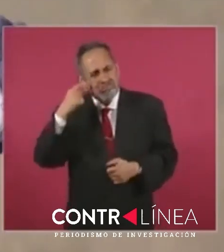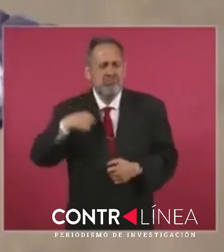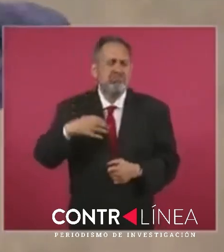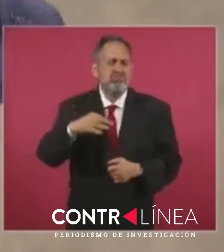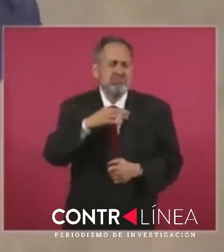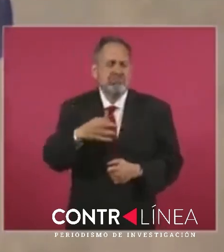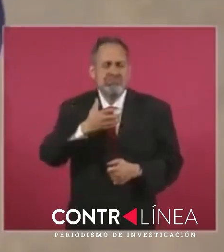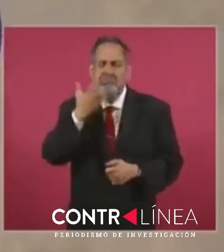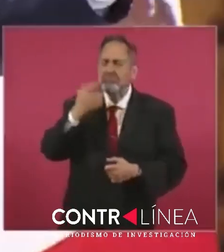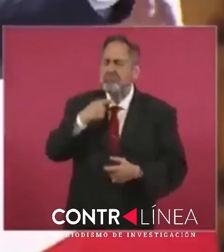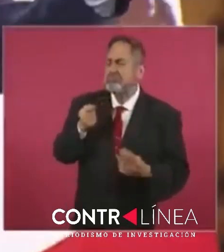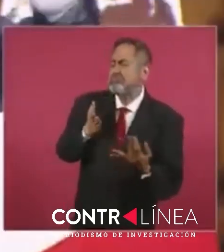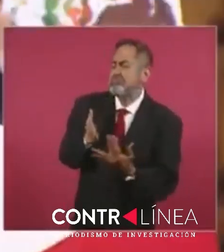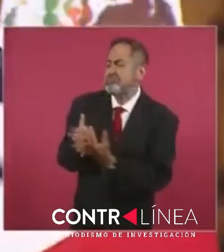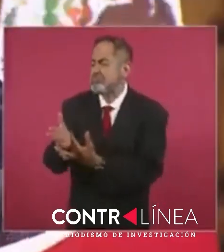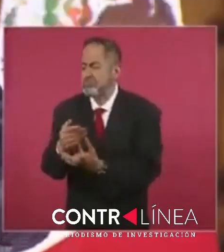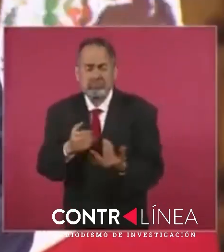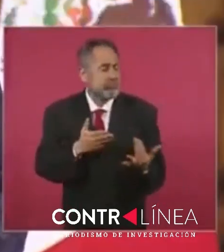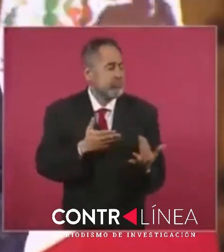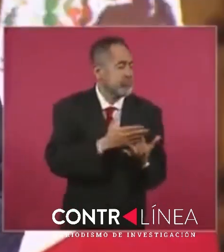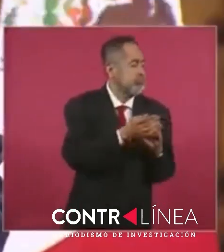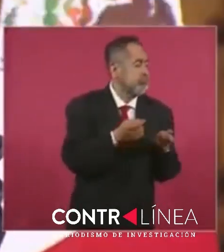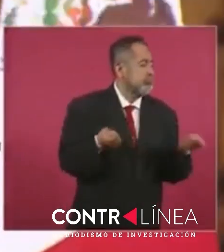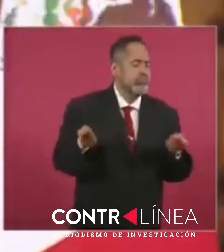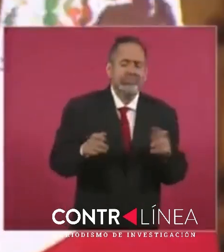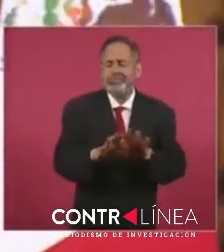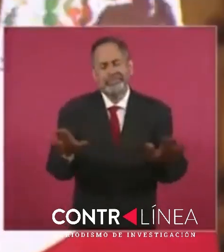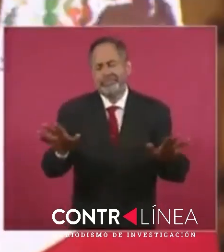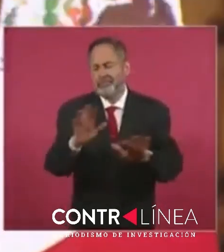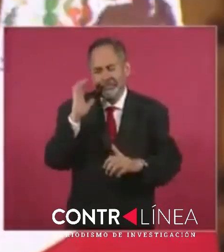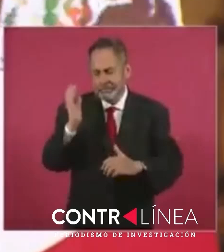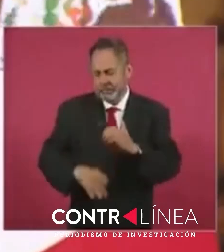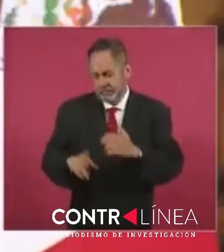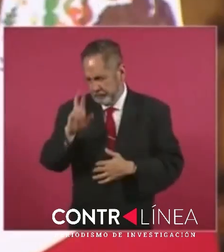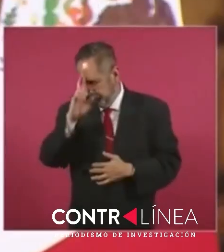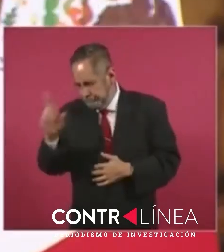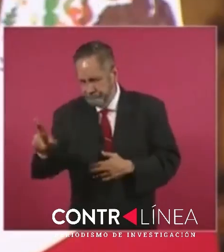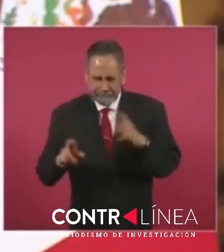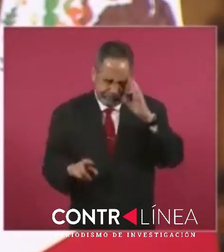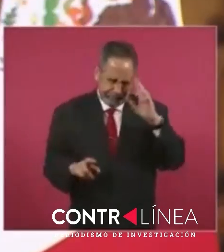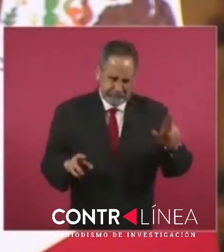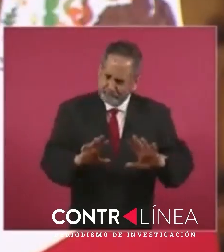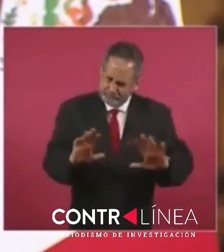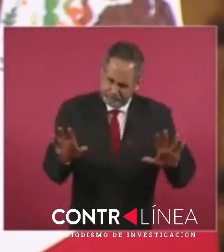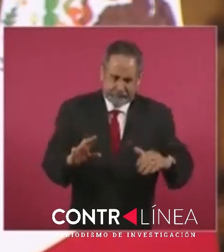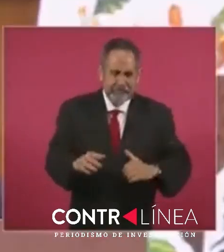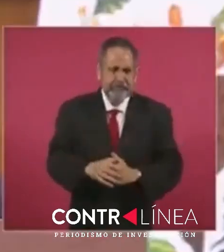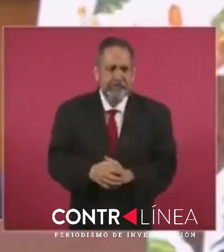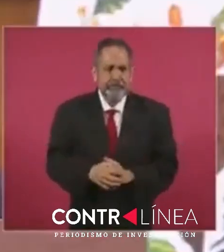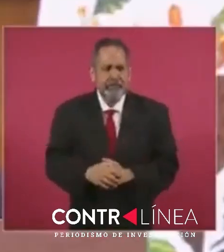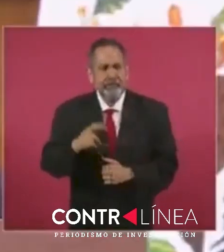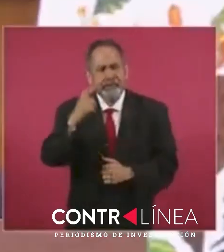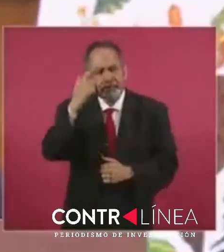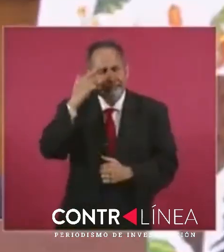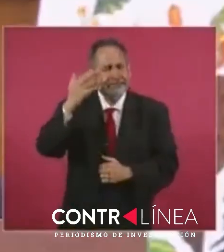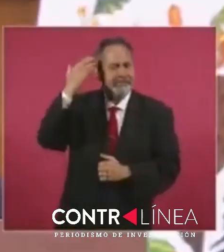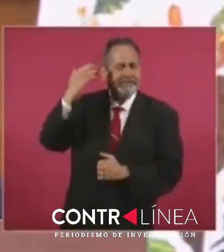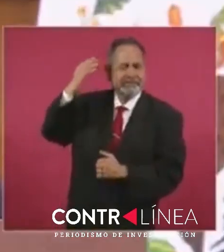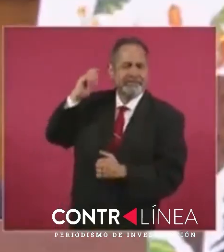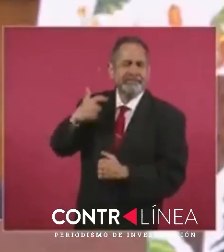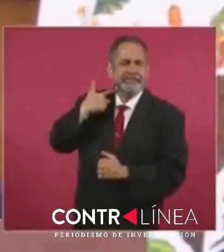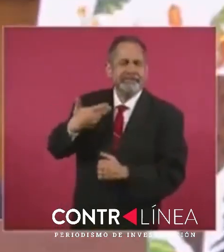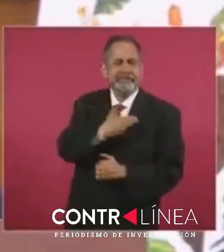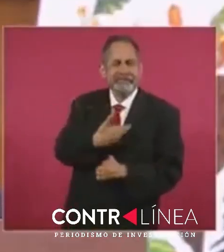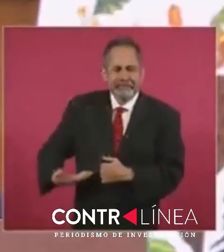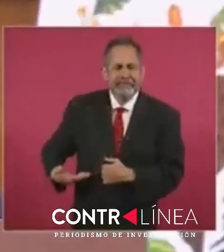siglos de que se sumaran como apéndice